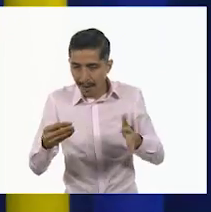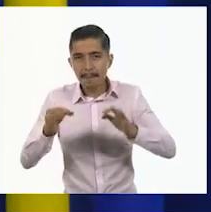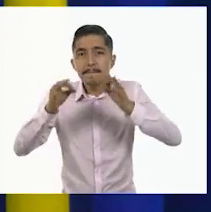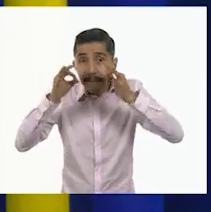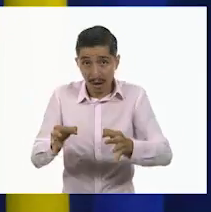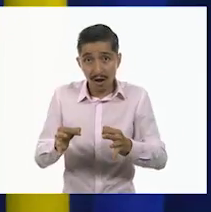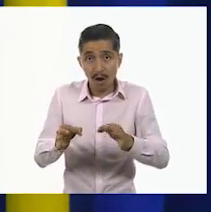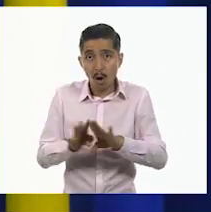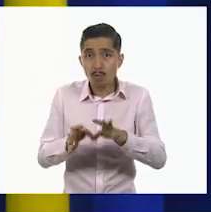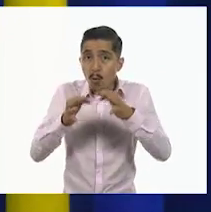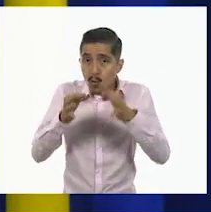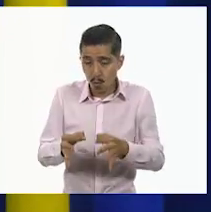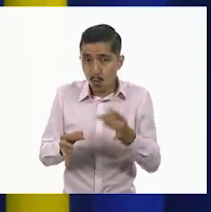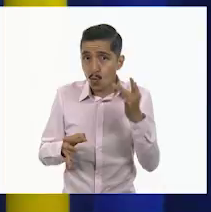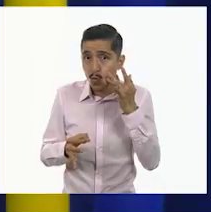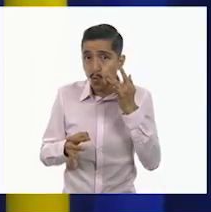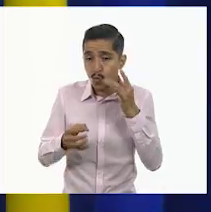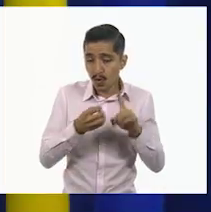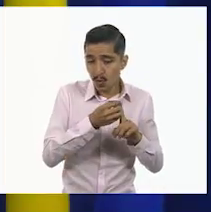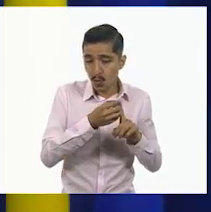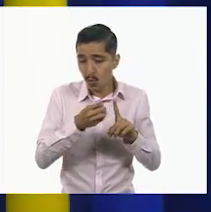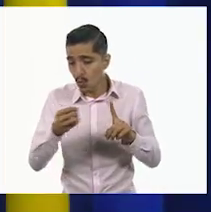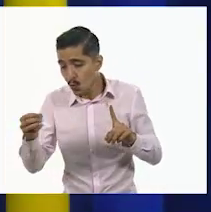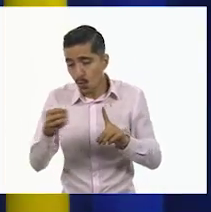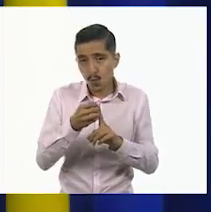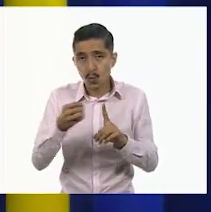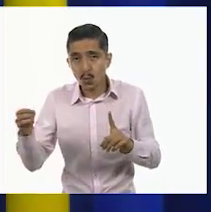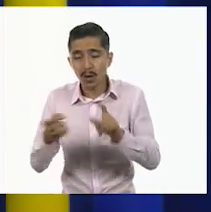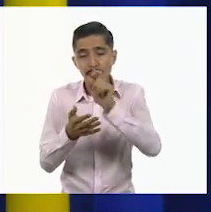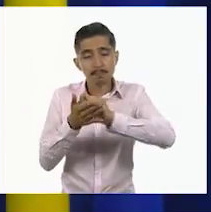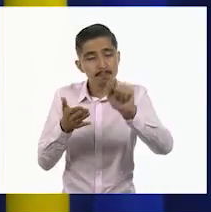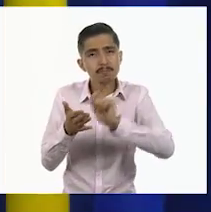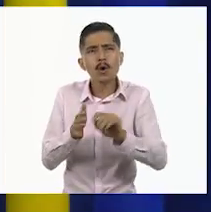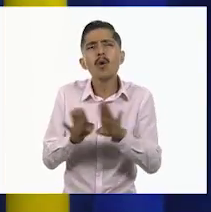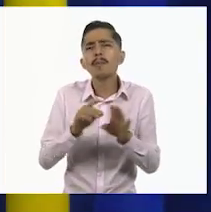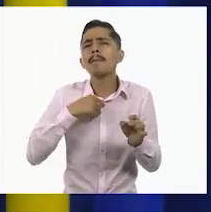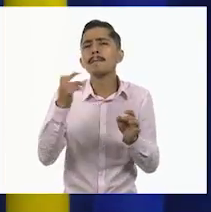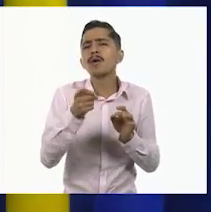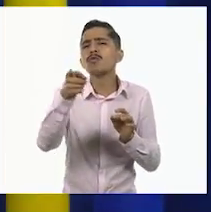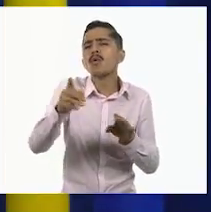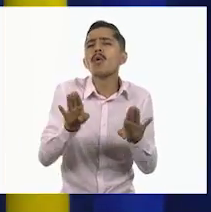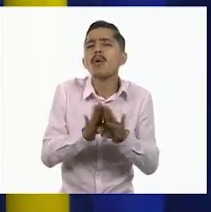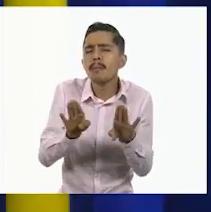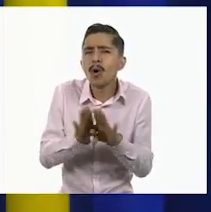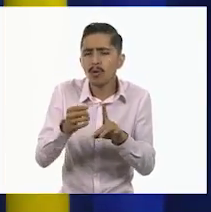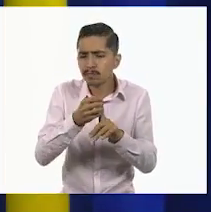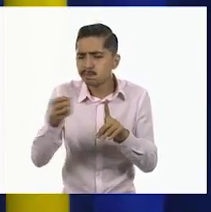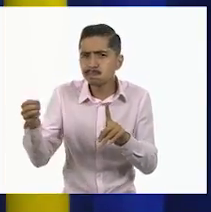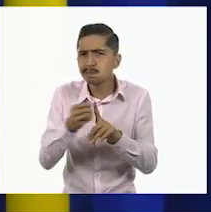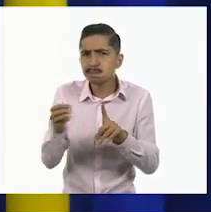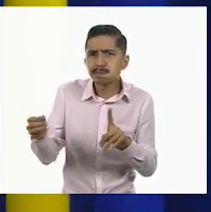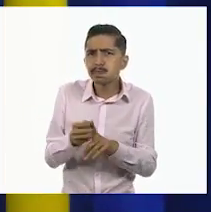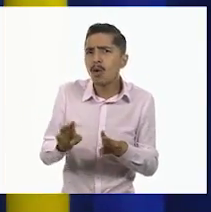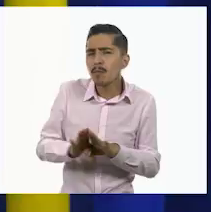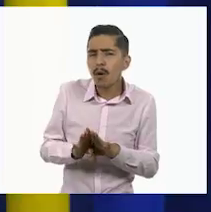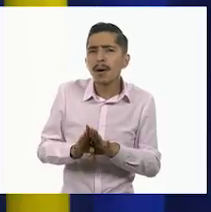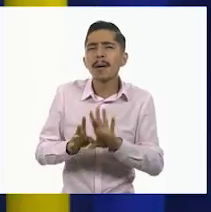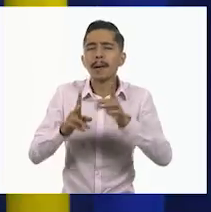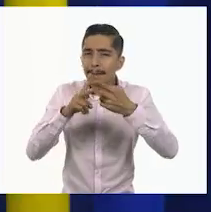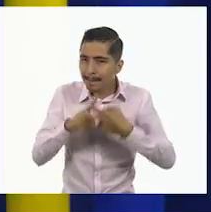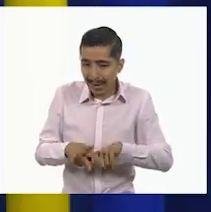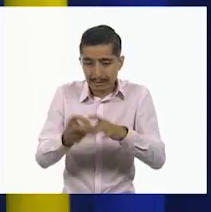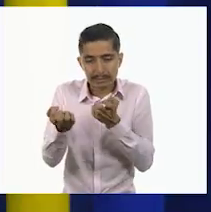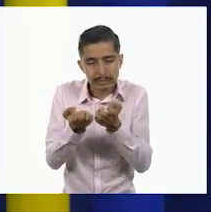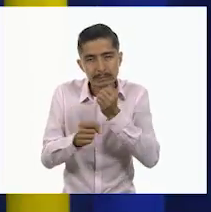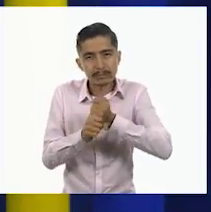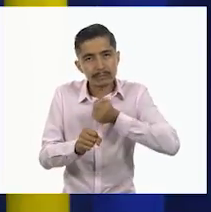María? Más o menos. Todavía tengo que practicar y poner en práctica algunos de los elementos que empezamos a ver